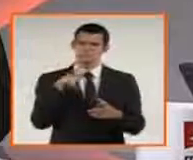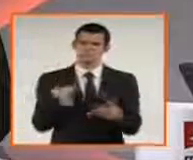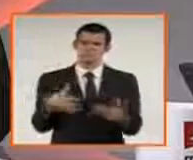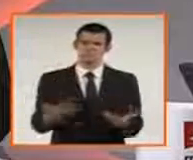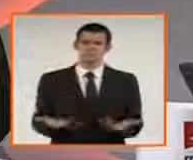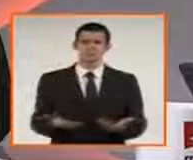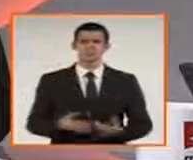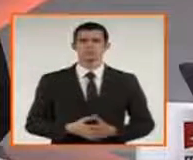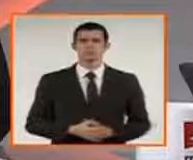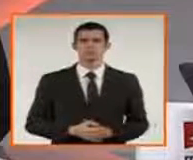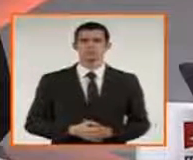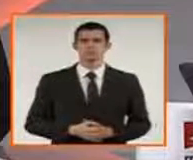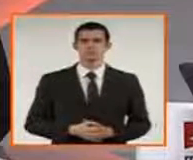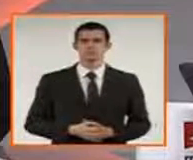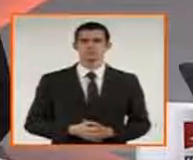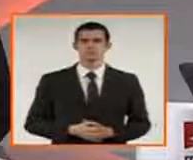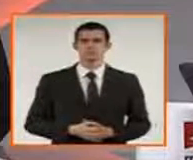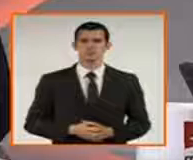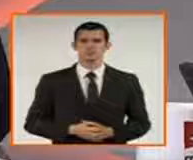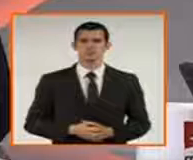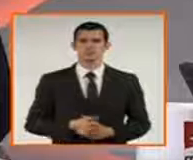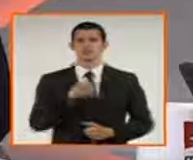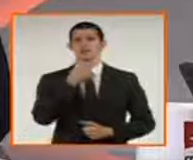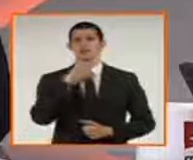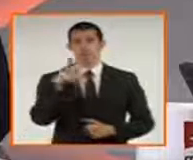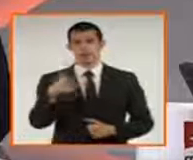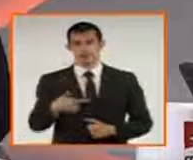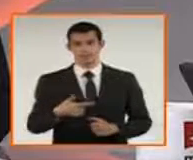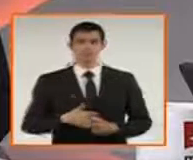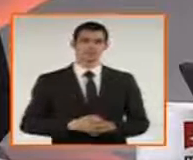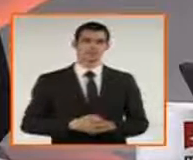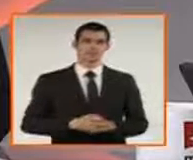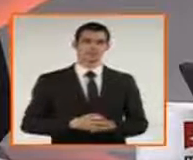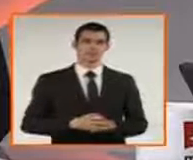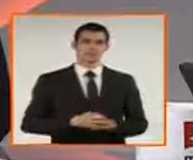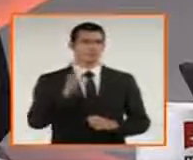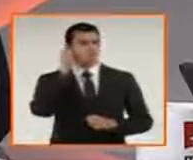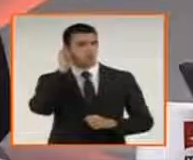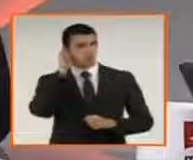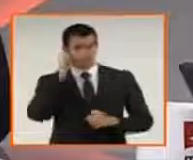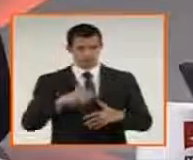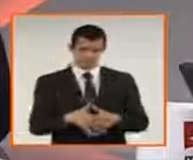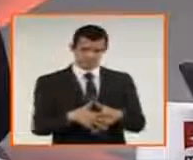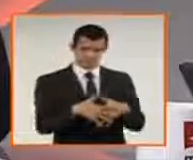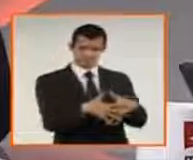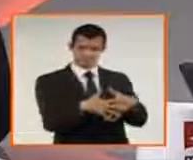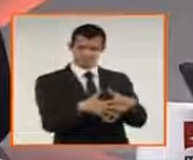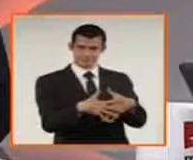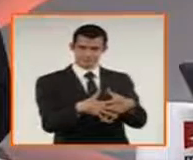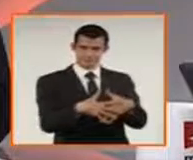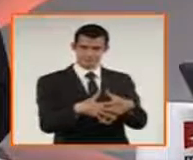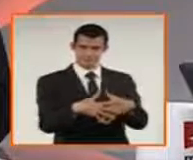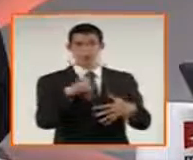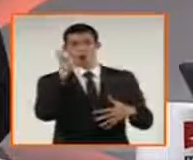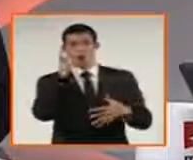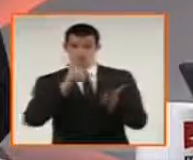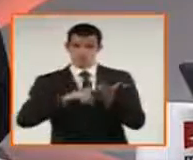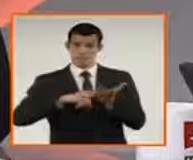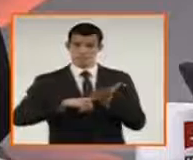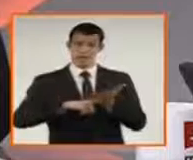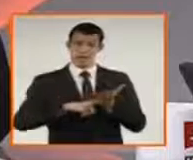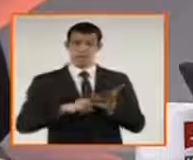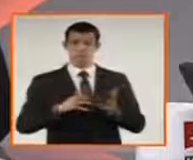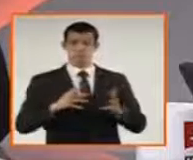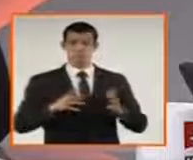si se frustra el embarazo. O sea, evidentemente esa es una situación que muchas veces escapa de de la voluntad de la gestante, y por tanto en ningún